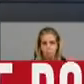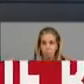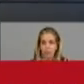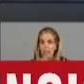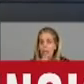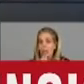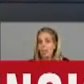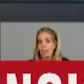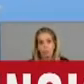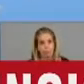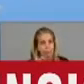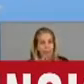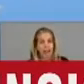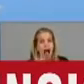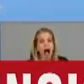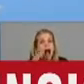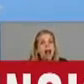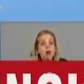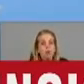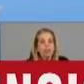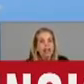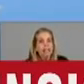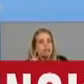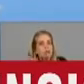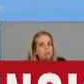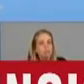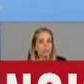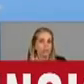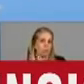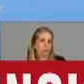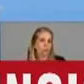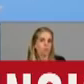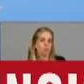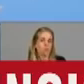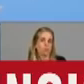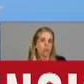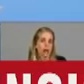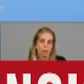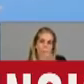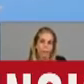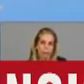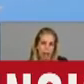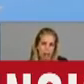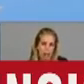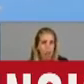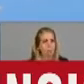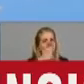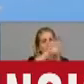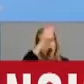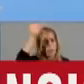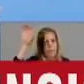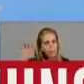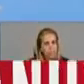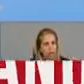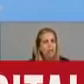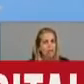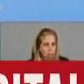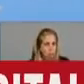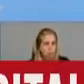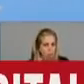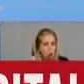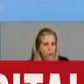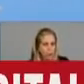tensión, lo que es recibir a pacientes que no necesitan respirador, para que se entienda brutalmente, claro, no es siempre así,